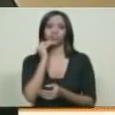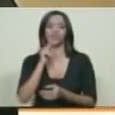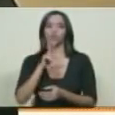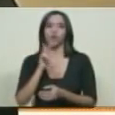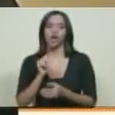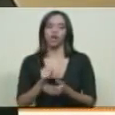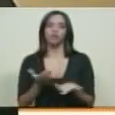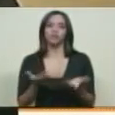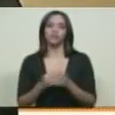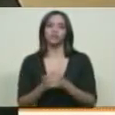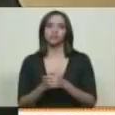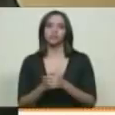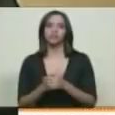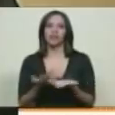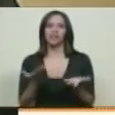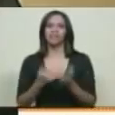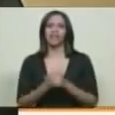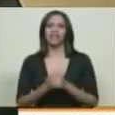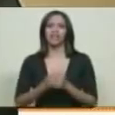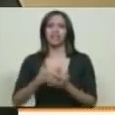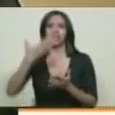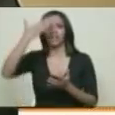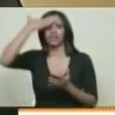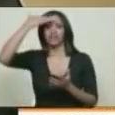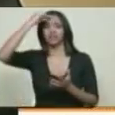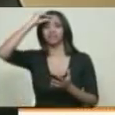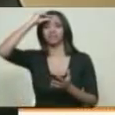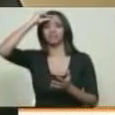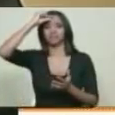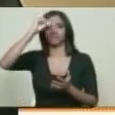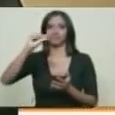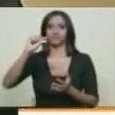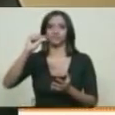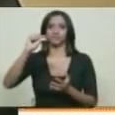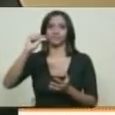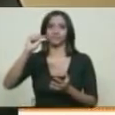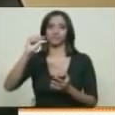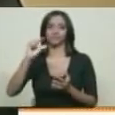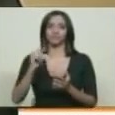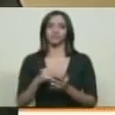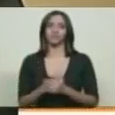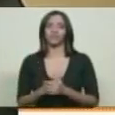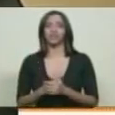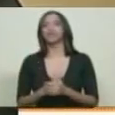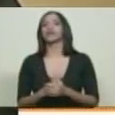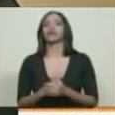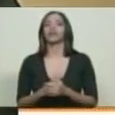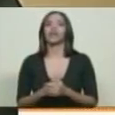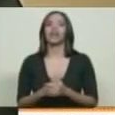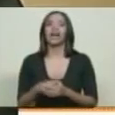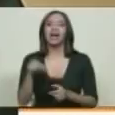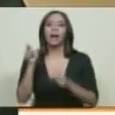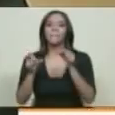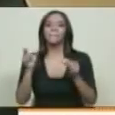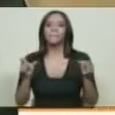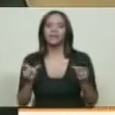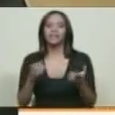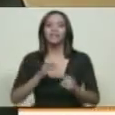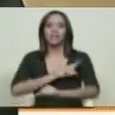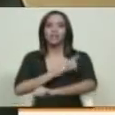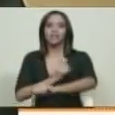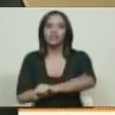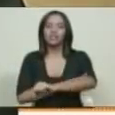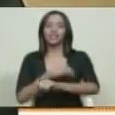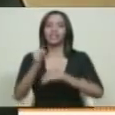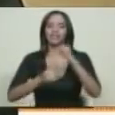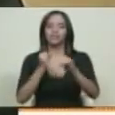término bastante imbécil. Nadie va a hacer eso. La gente, los poderes internacionales, europeos,